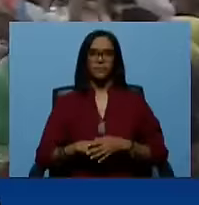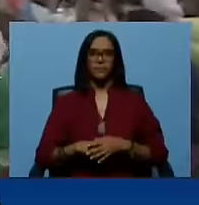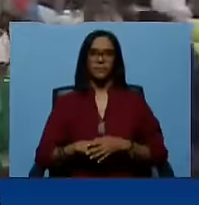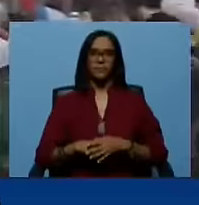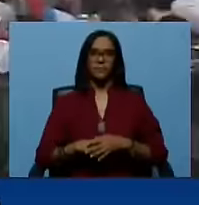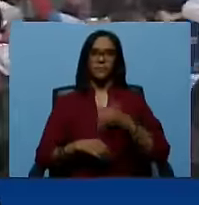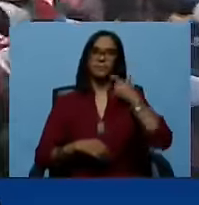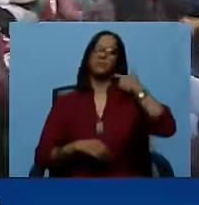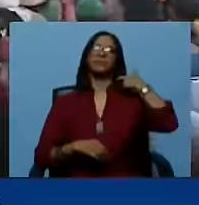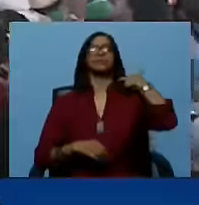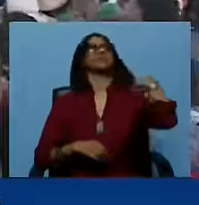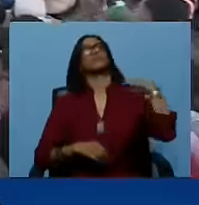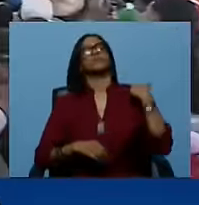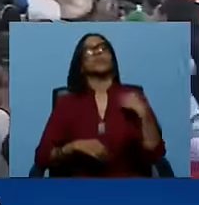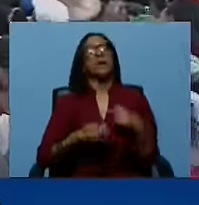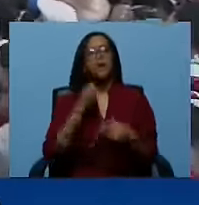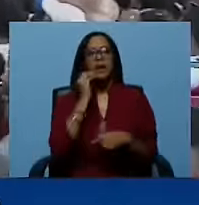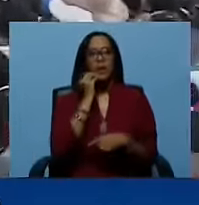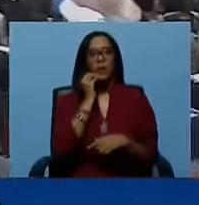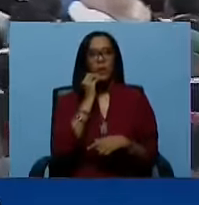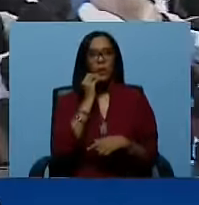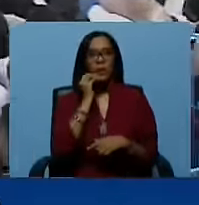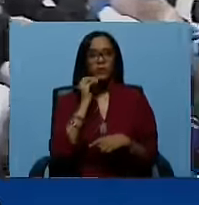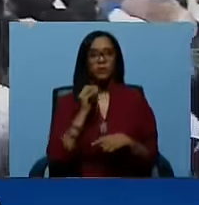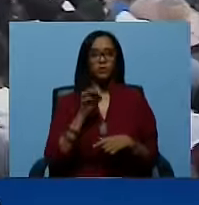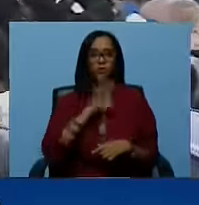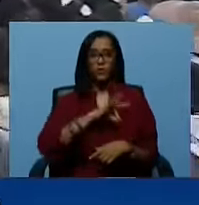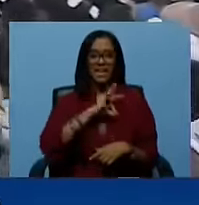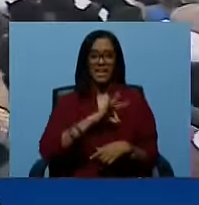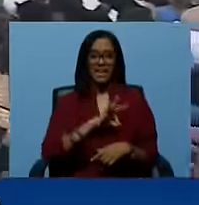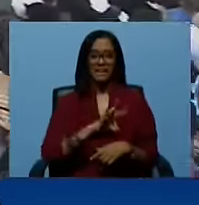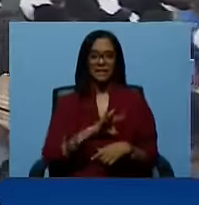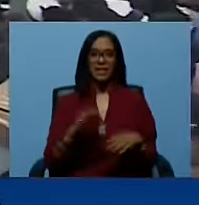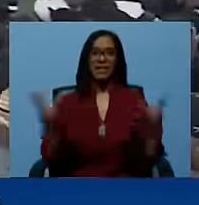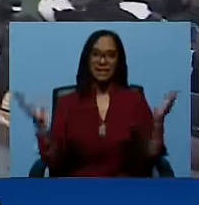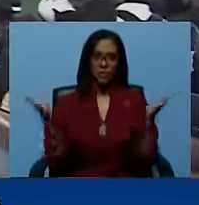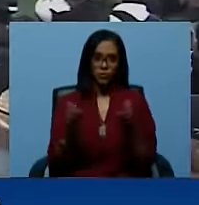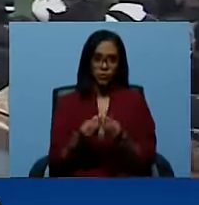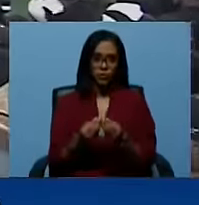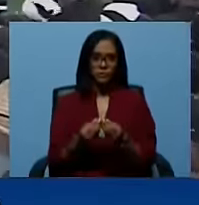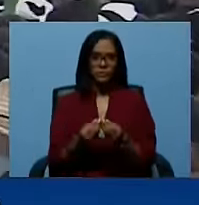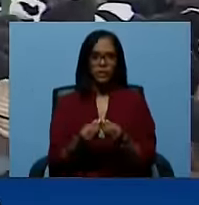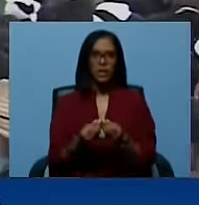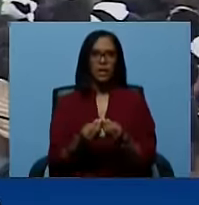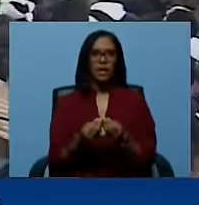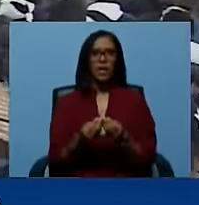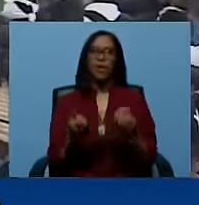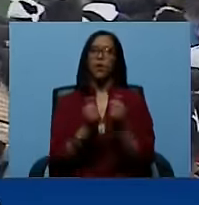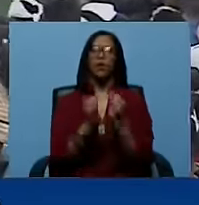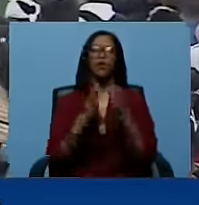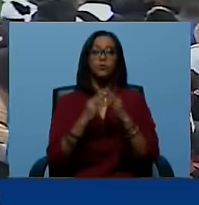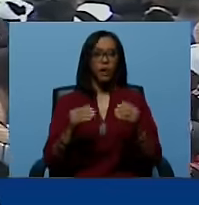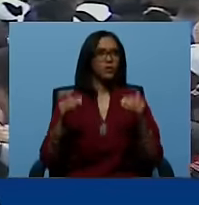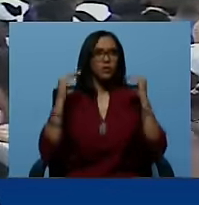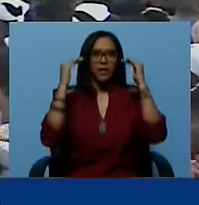La juventud socialista es, en síntesis, pero con toda su